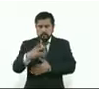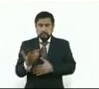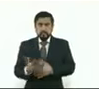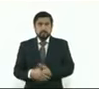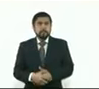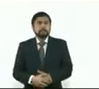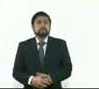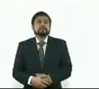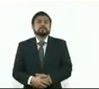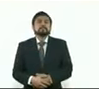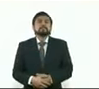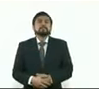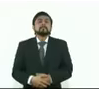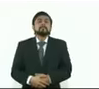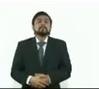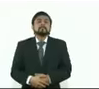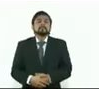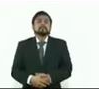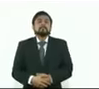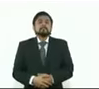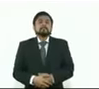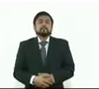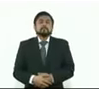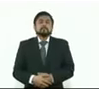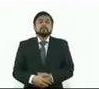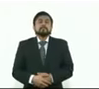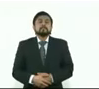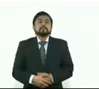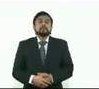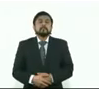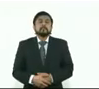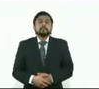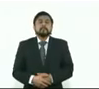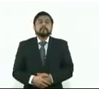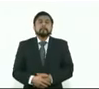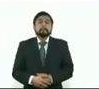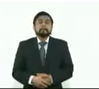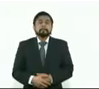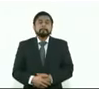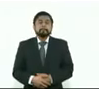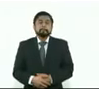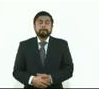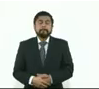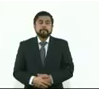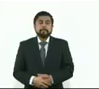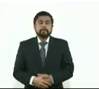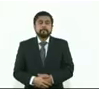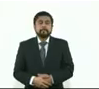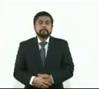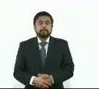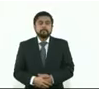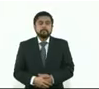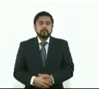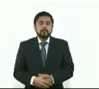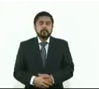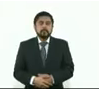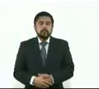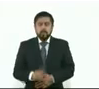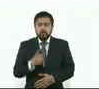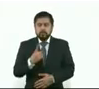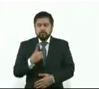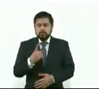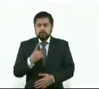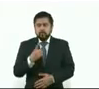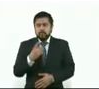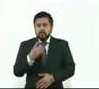doctora, y finalmente… Ah, sí, gracias. Tuvo el año que termina